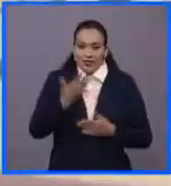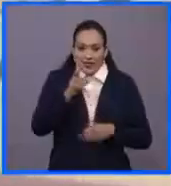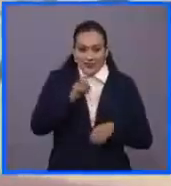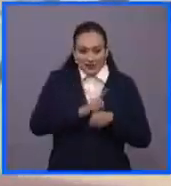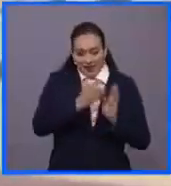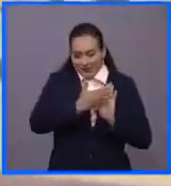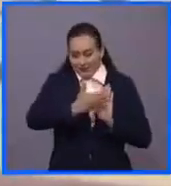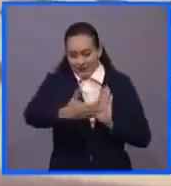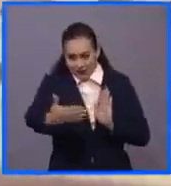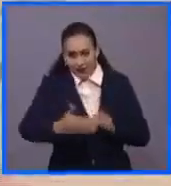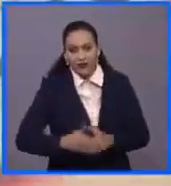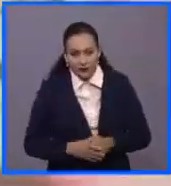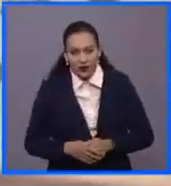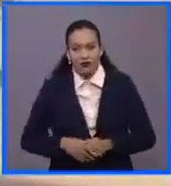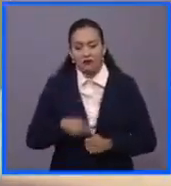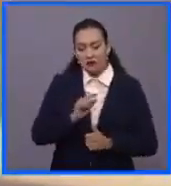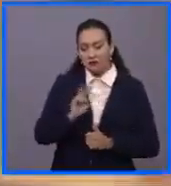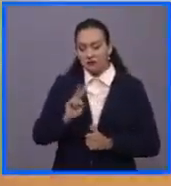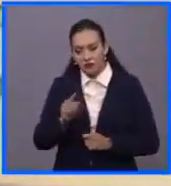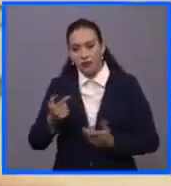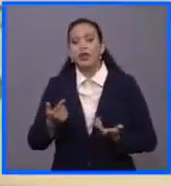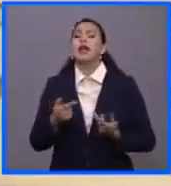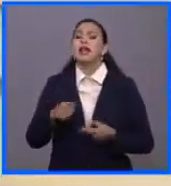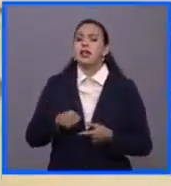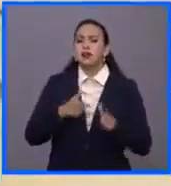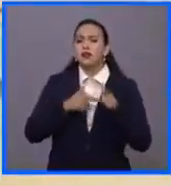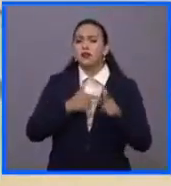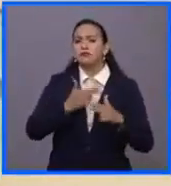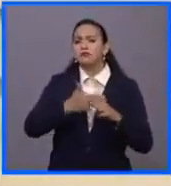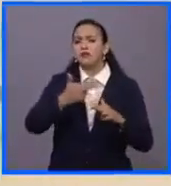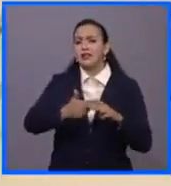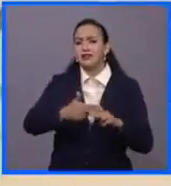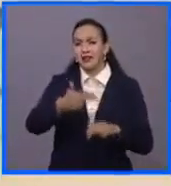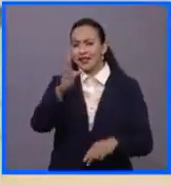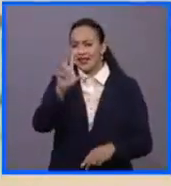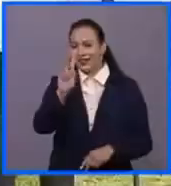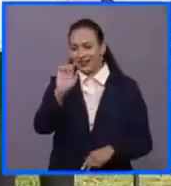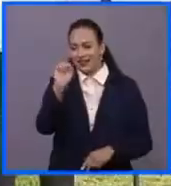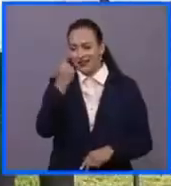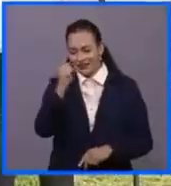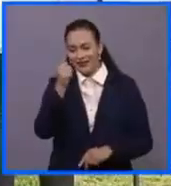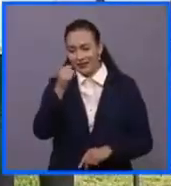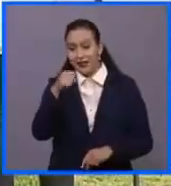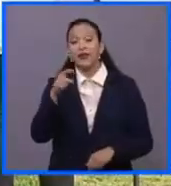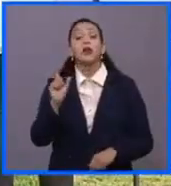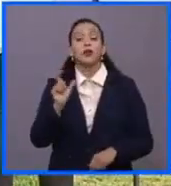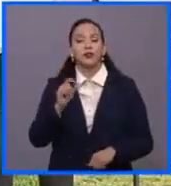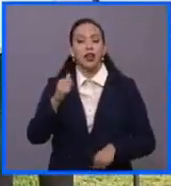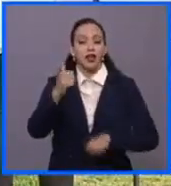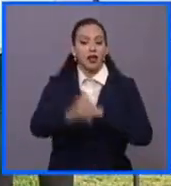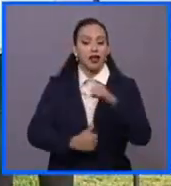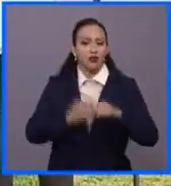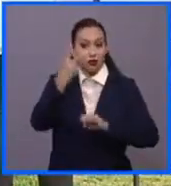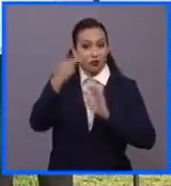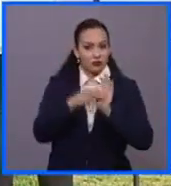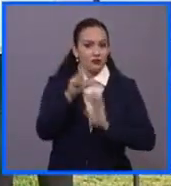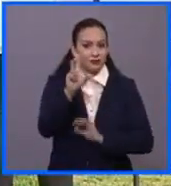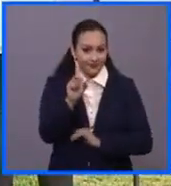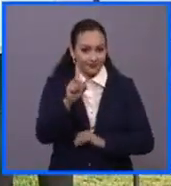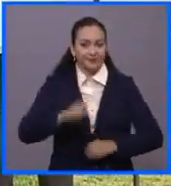siguientes a la entrada en vigor del decreto y estará vigente hasta el 30 de septiembre del año